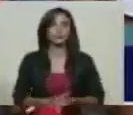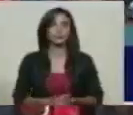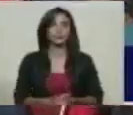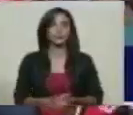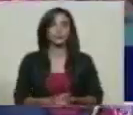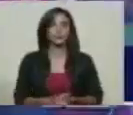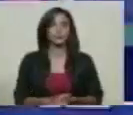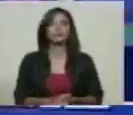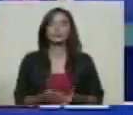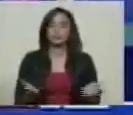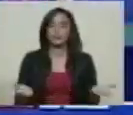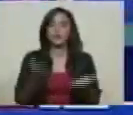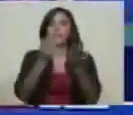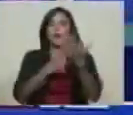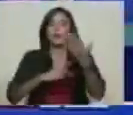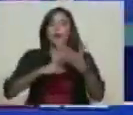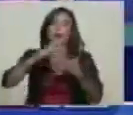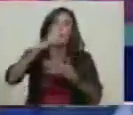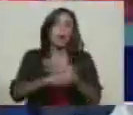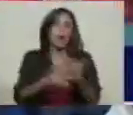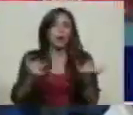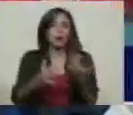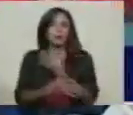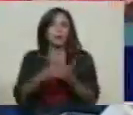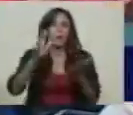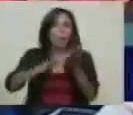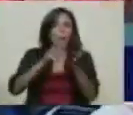Inclúyanlo en el plan que estamos aprobando.